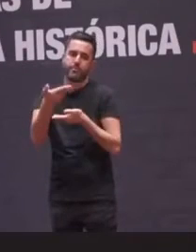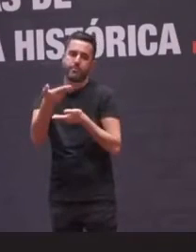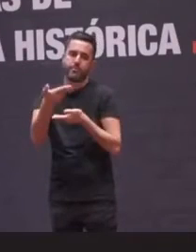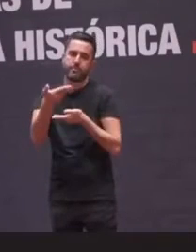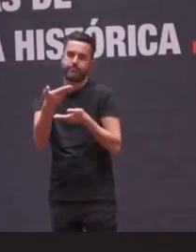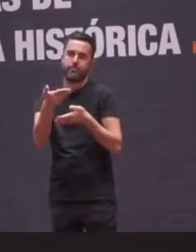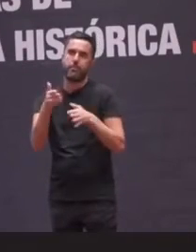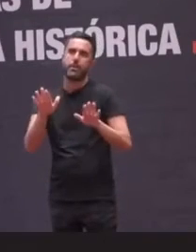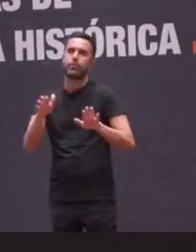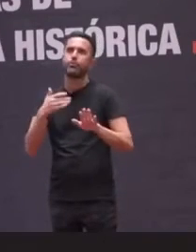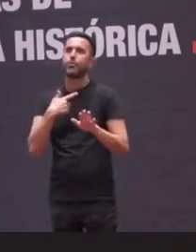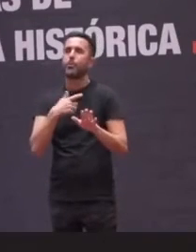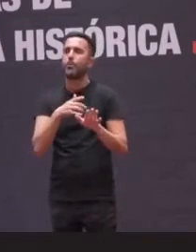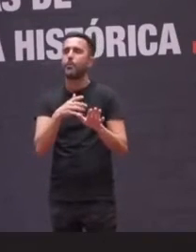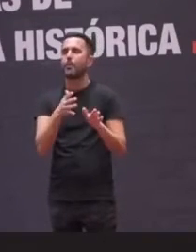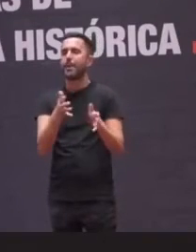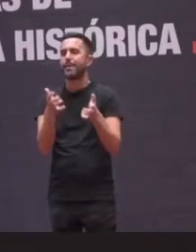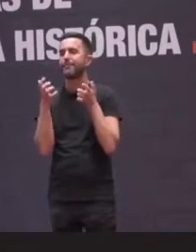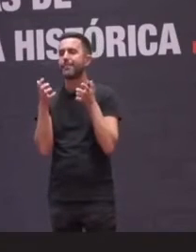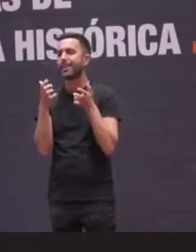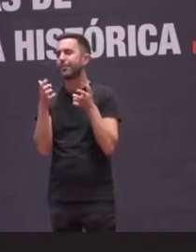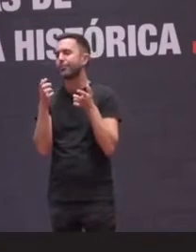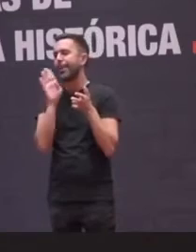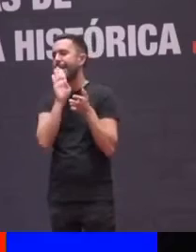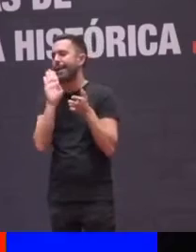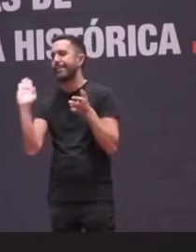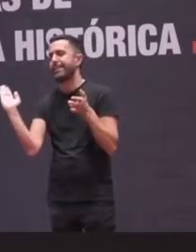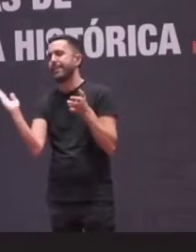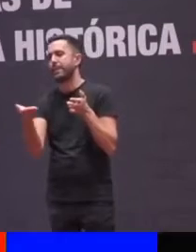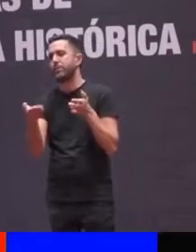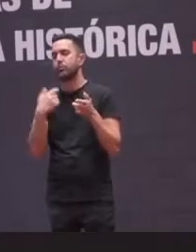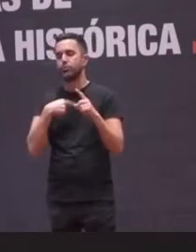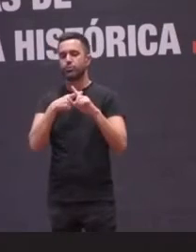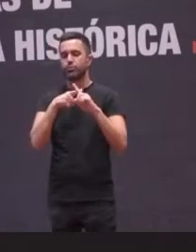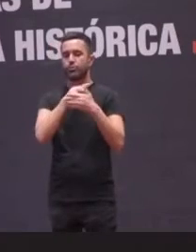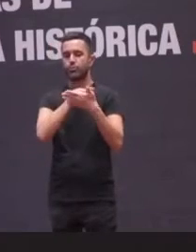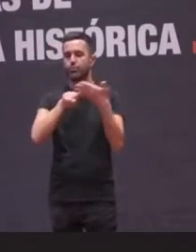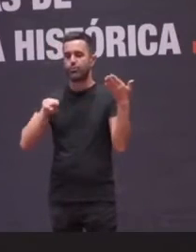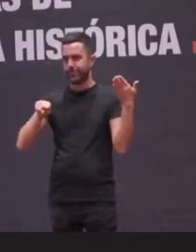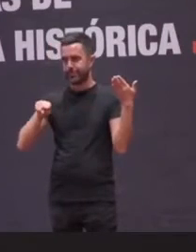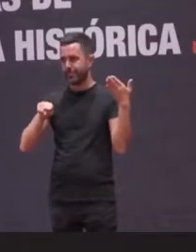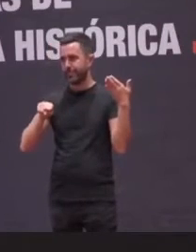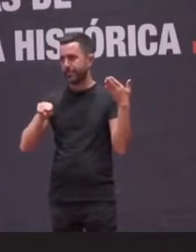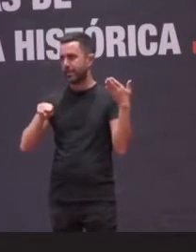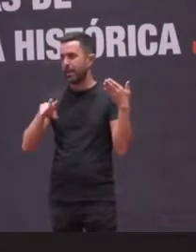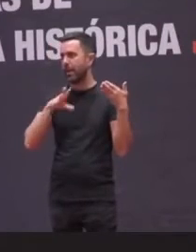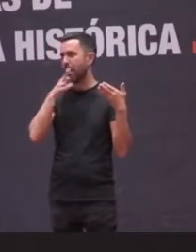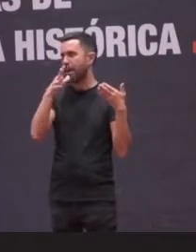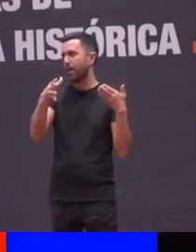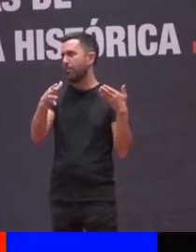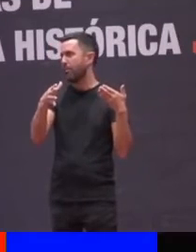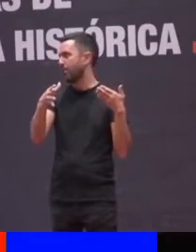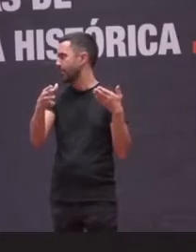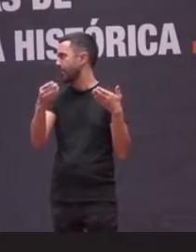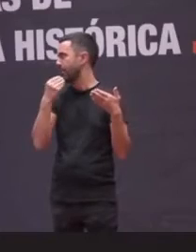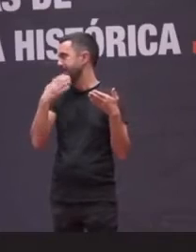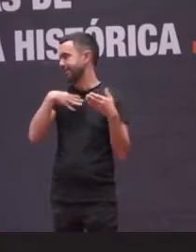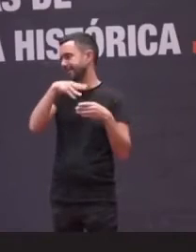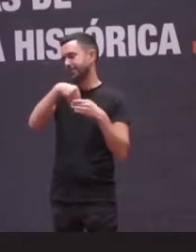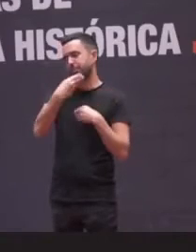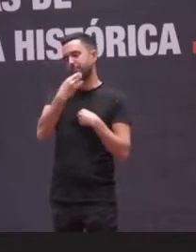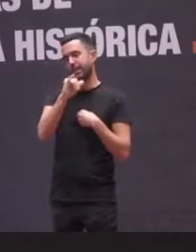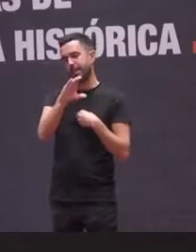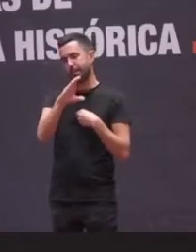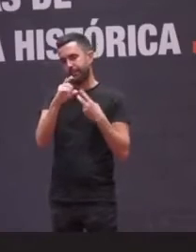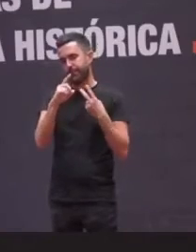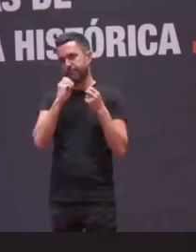ser beneficiarios directos, son beneficiarios indirectos. A Xunta, pois porque o ben está declarado vivo, os concellos e a